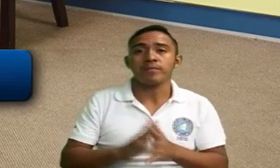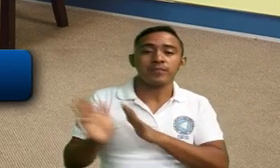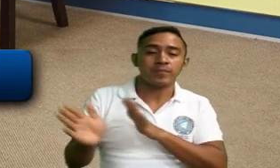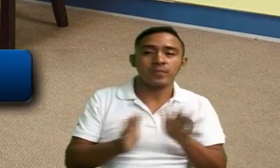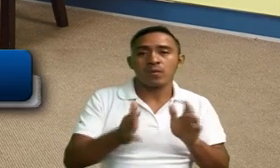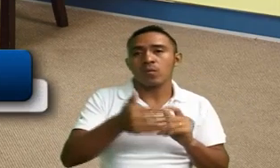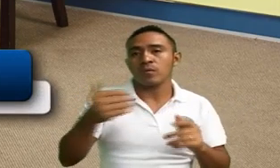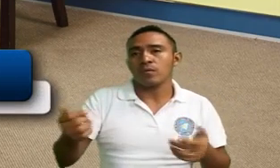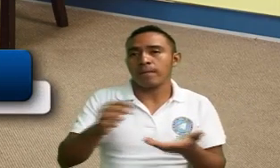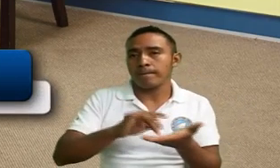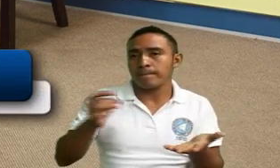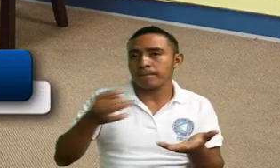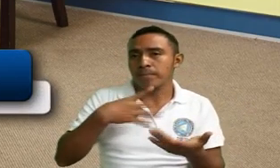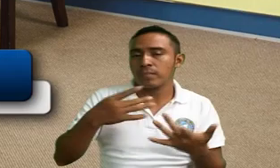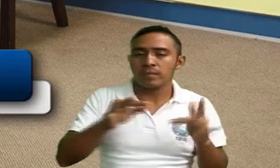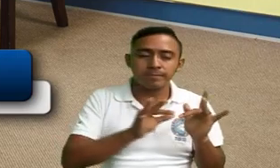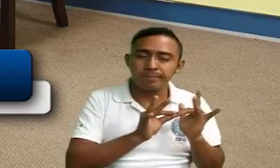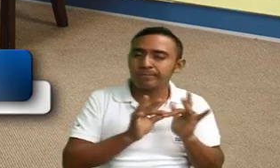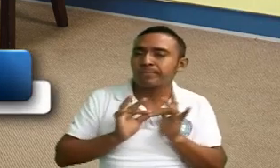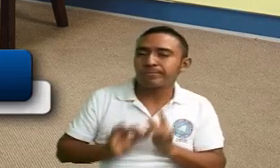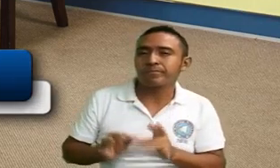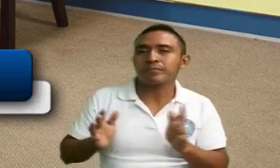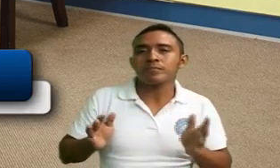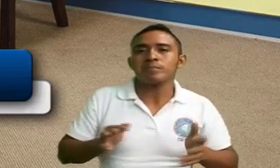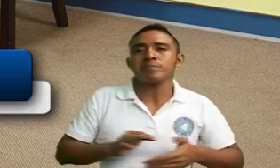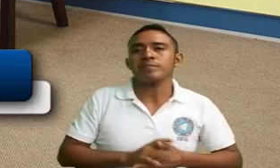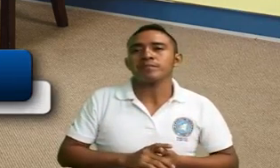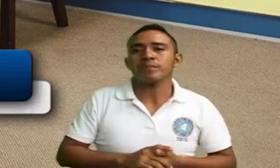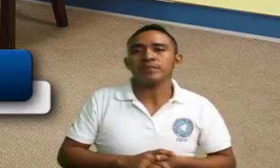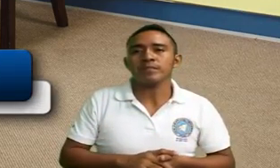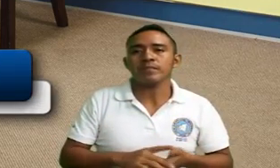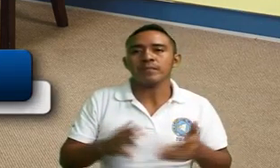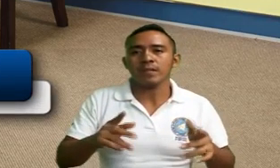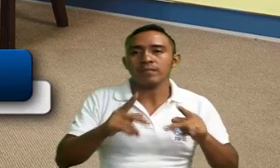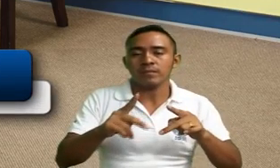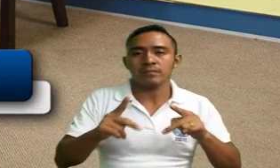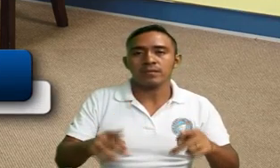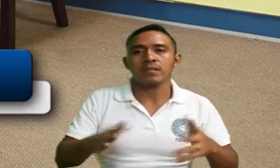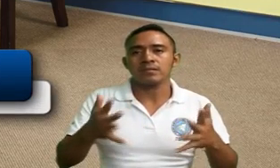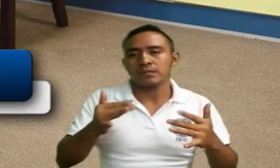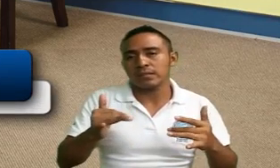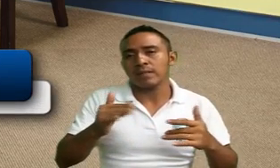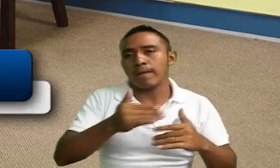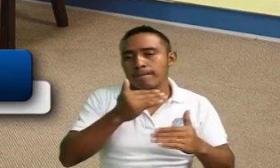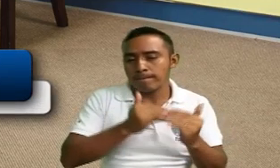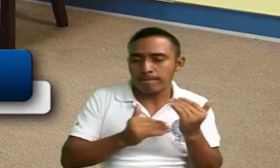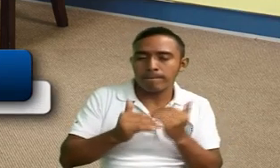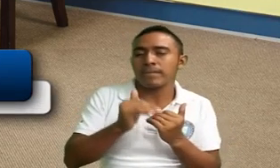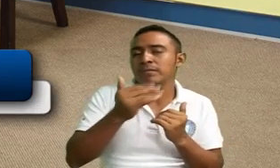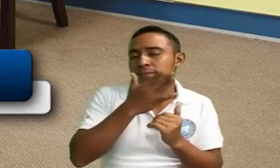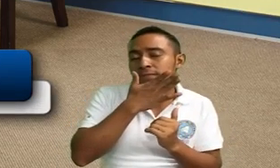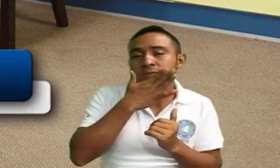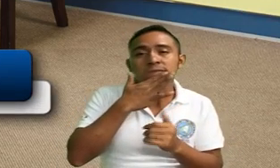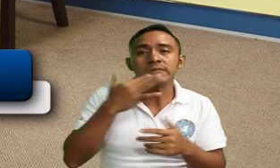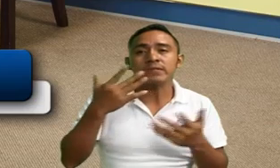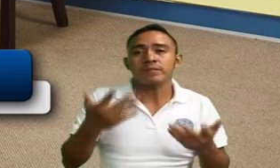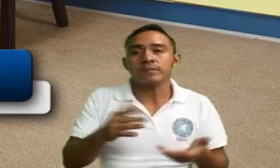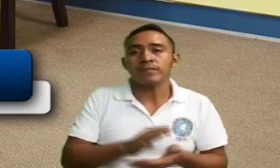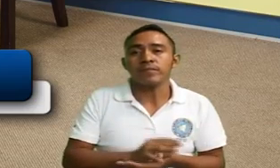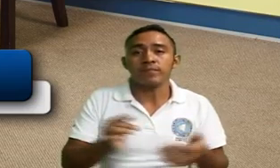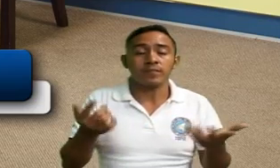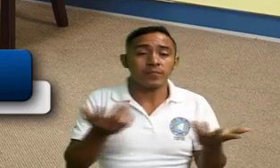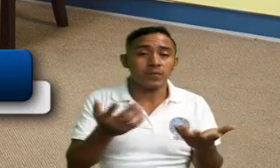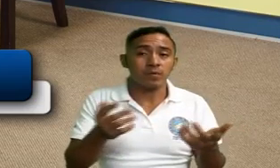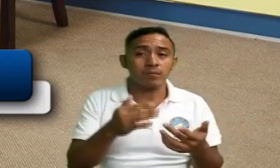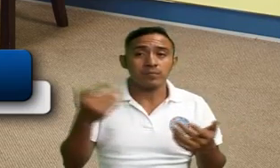especiales que son un poco ya para otras personas, ¿verdad?, con otros síntomas más severos y con tendencia